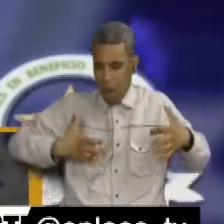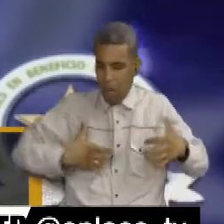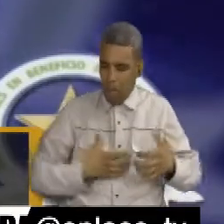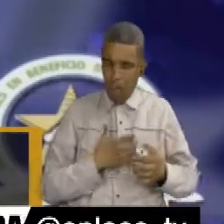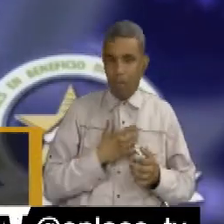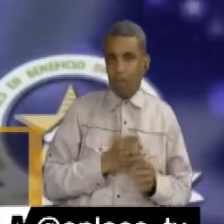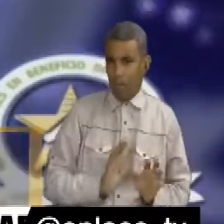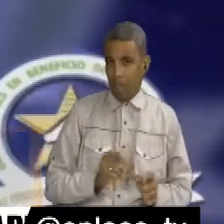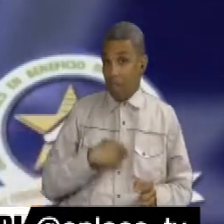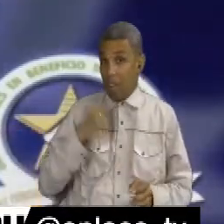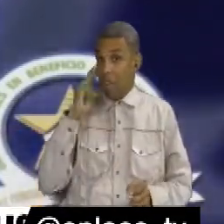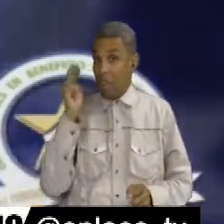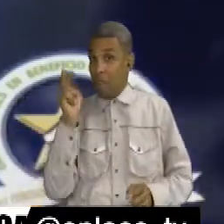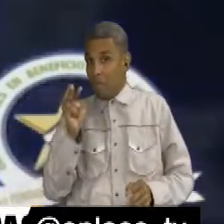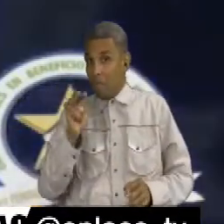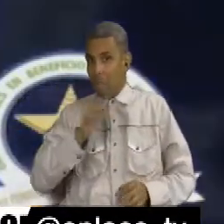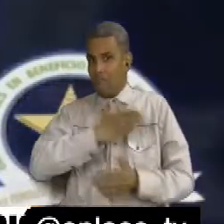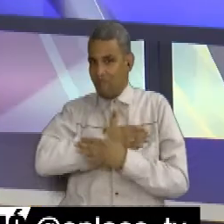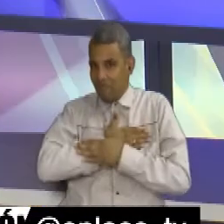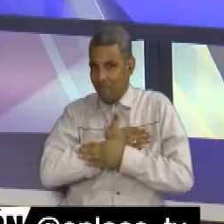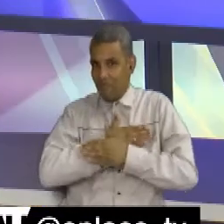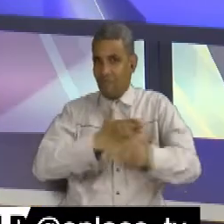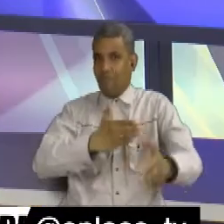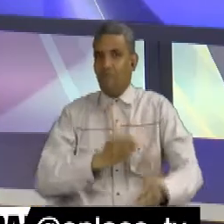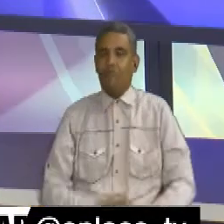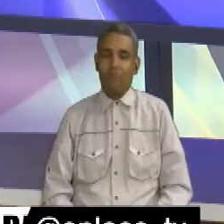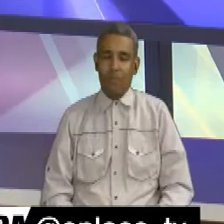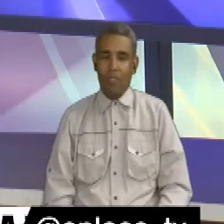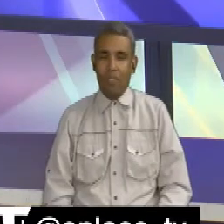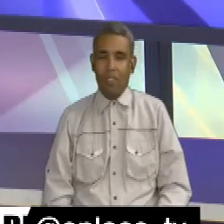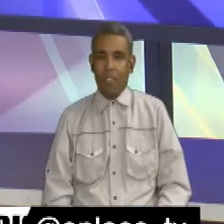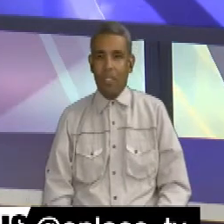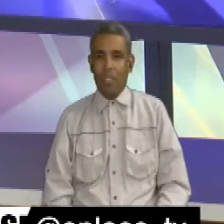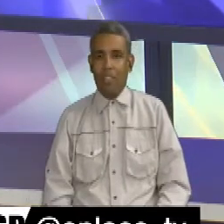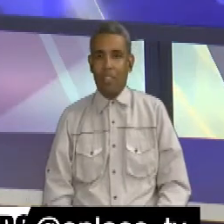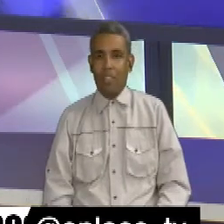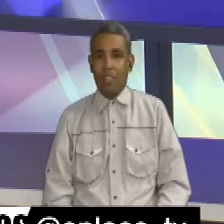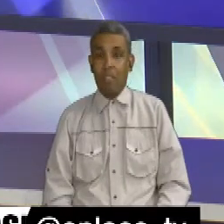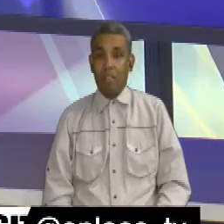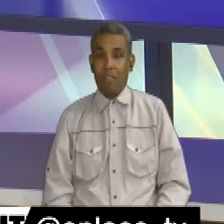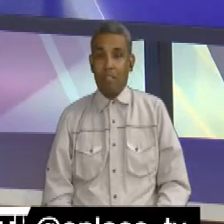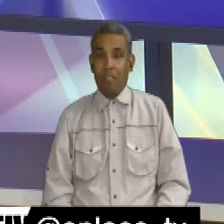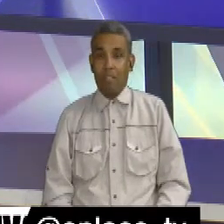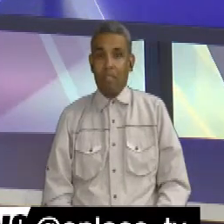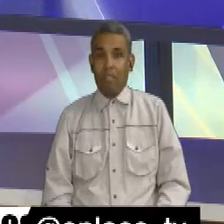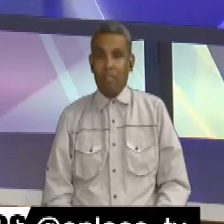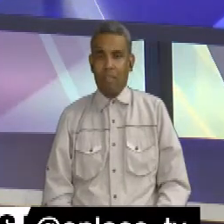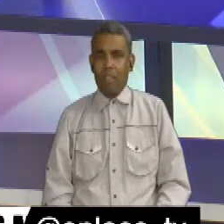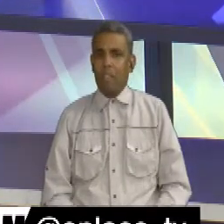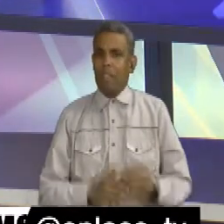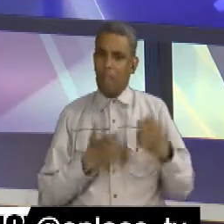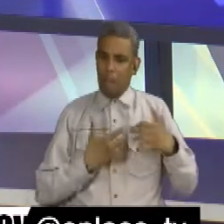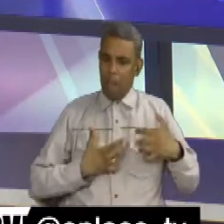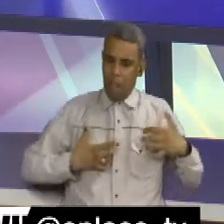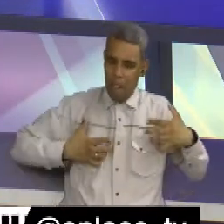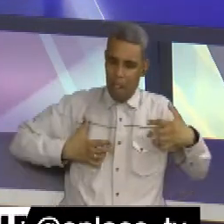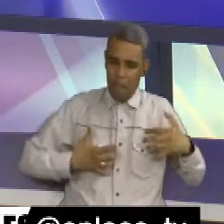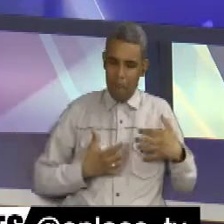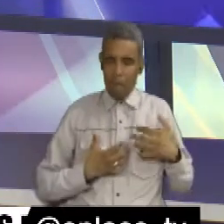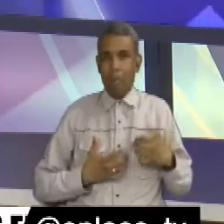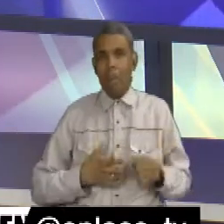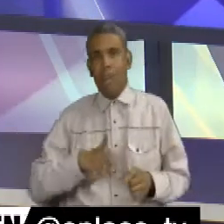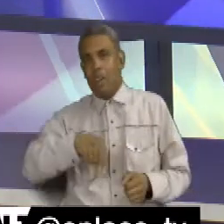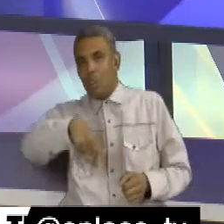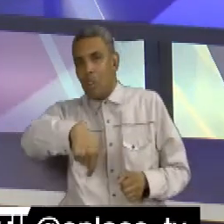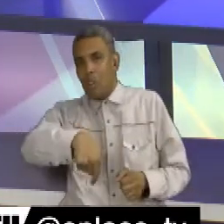nos vemos allá. Un abrazo. Y como ven, hoy es día de buen vallenato, de excelente vallenato. Por eso en